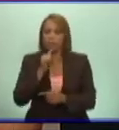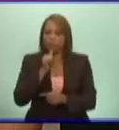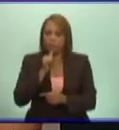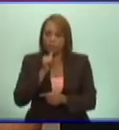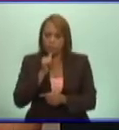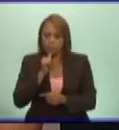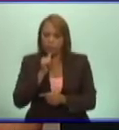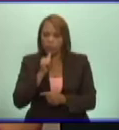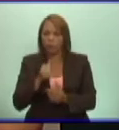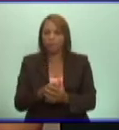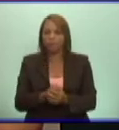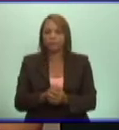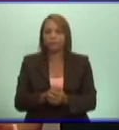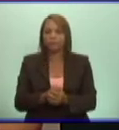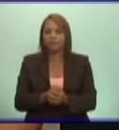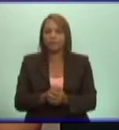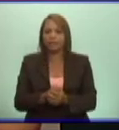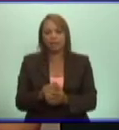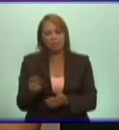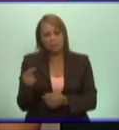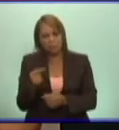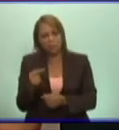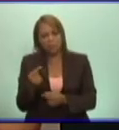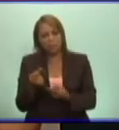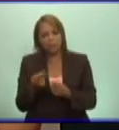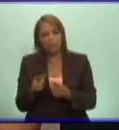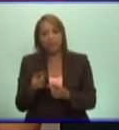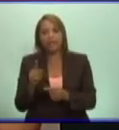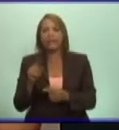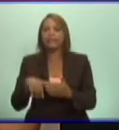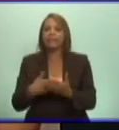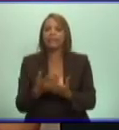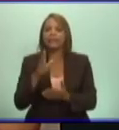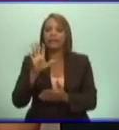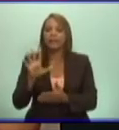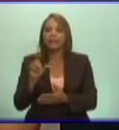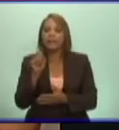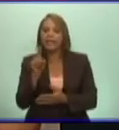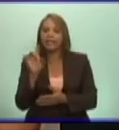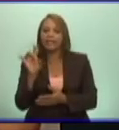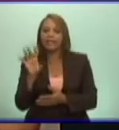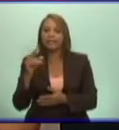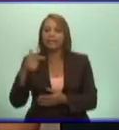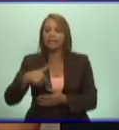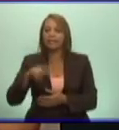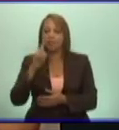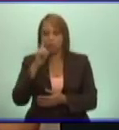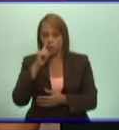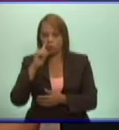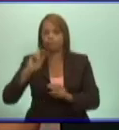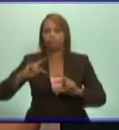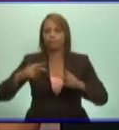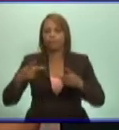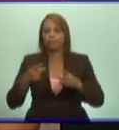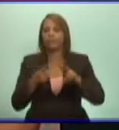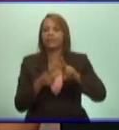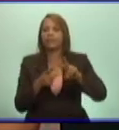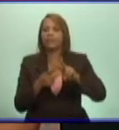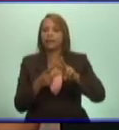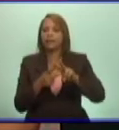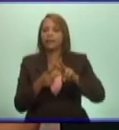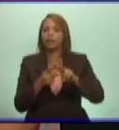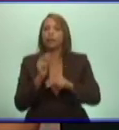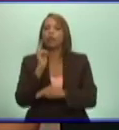que fueron las mínimas, el día 15 de junio se retransmitirá la teleclase relacionada con